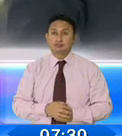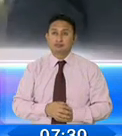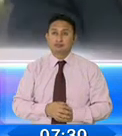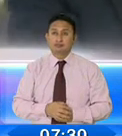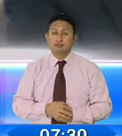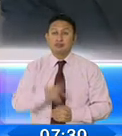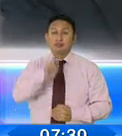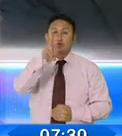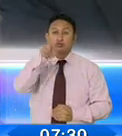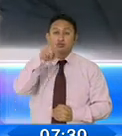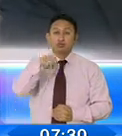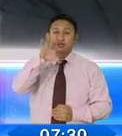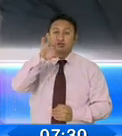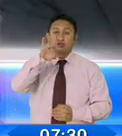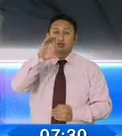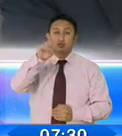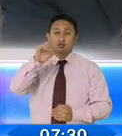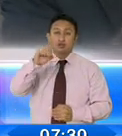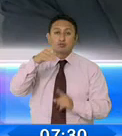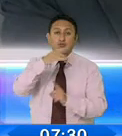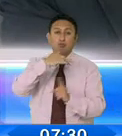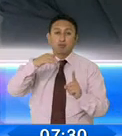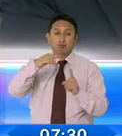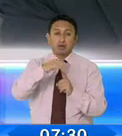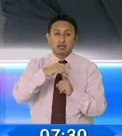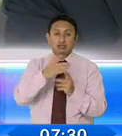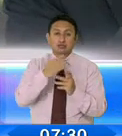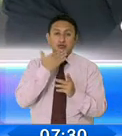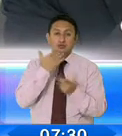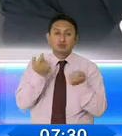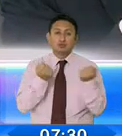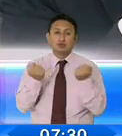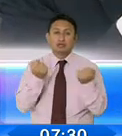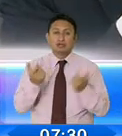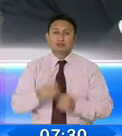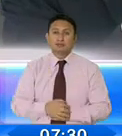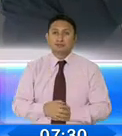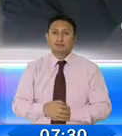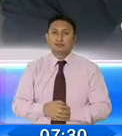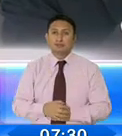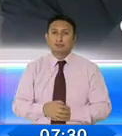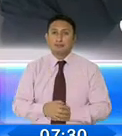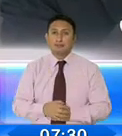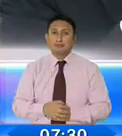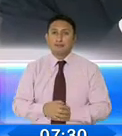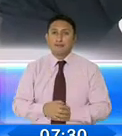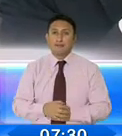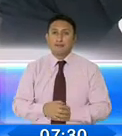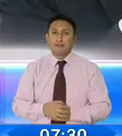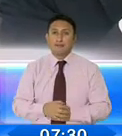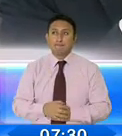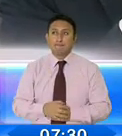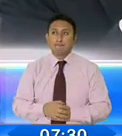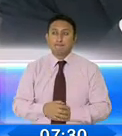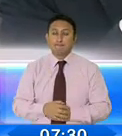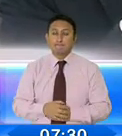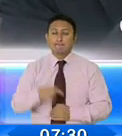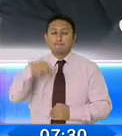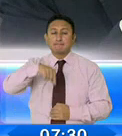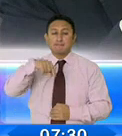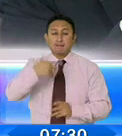señor secretario, para controlar. ¿Cómo lo va a hacer? Nosotros, Roberto, dentro de nuestro